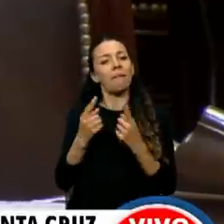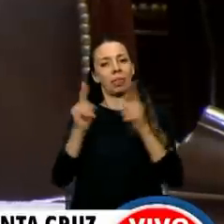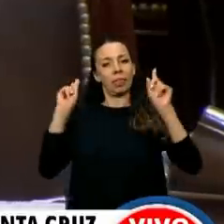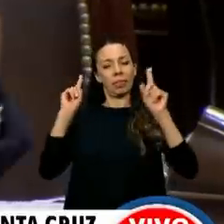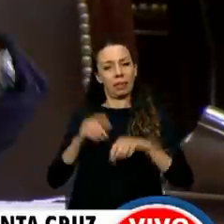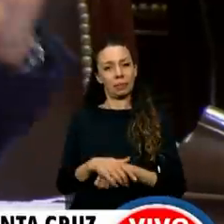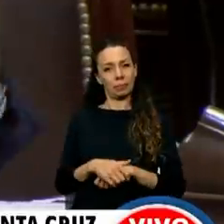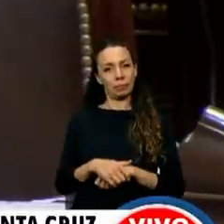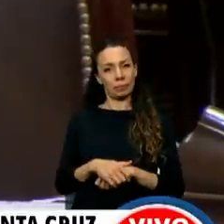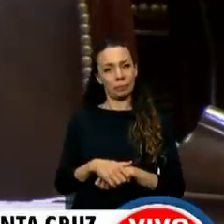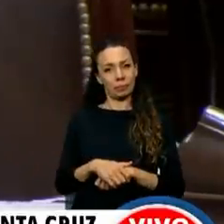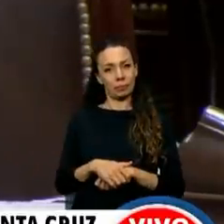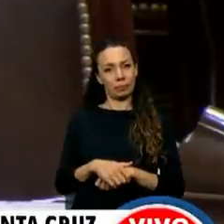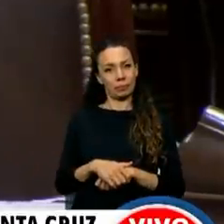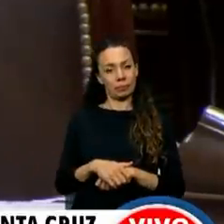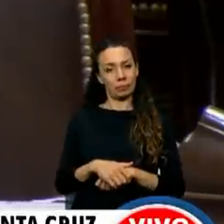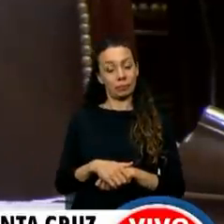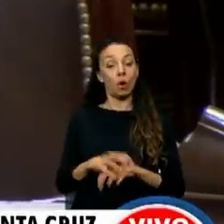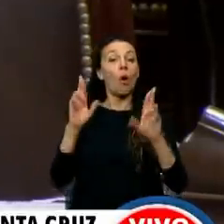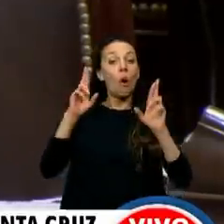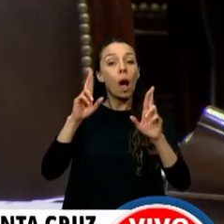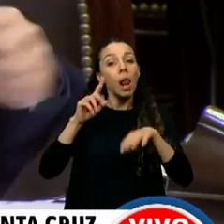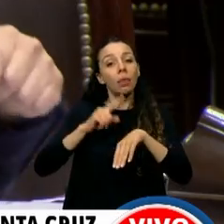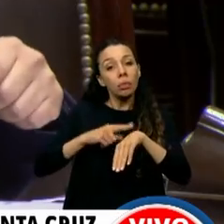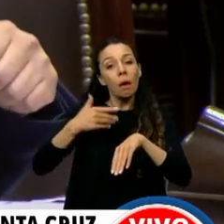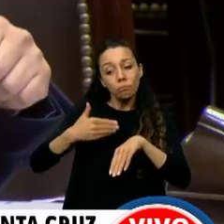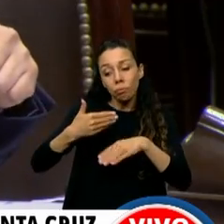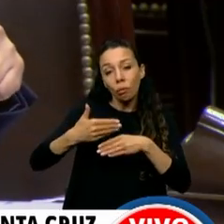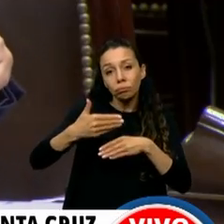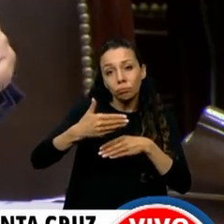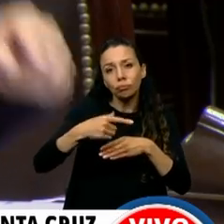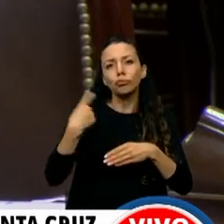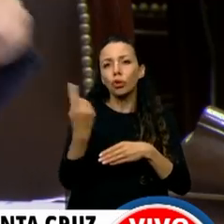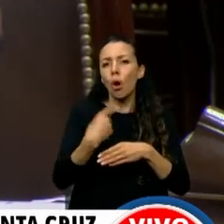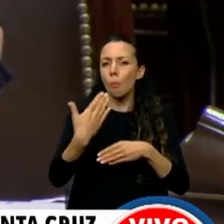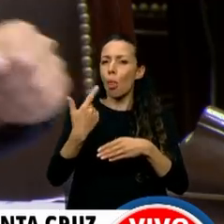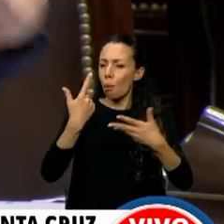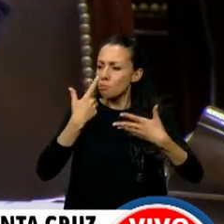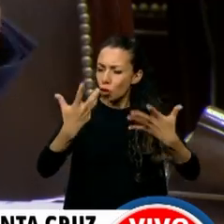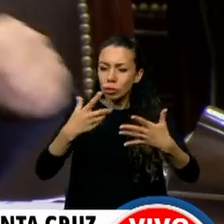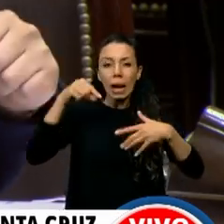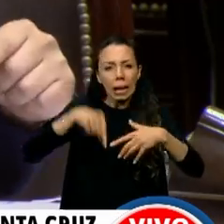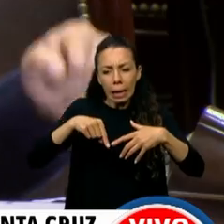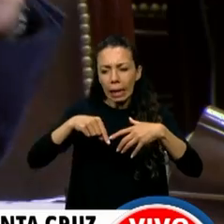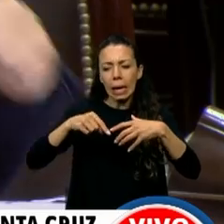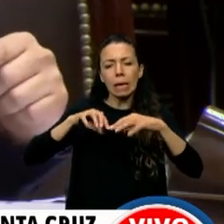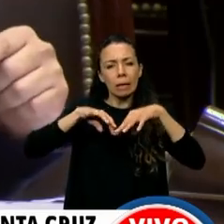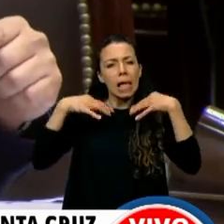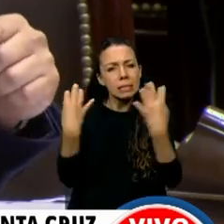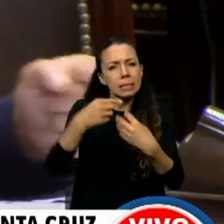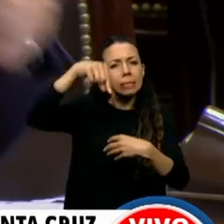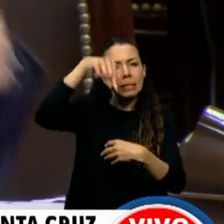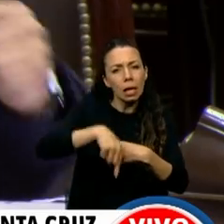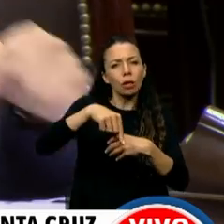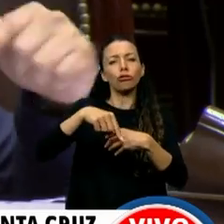espero que con el tiempo podamos demostrar que en este recinto hay posibilidad de reconstruir el país